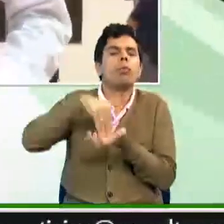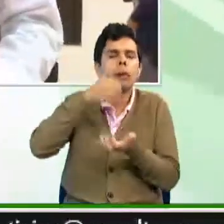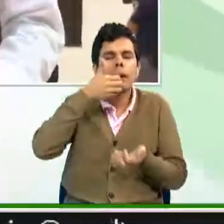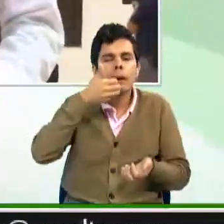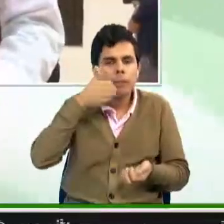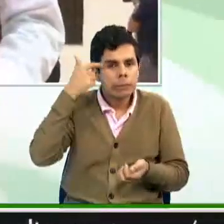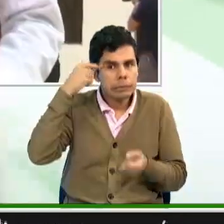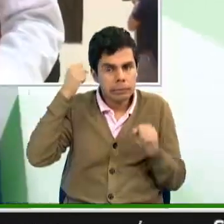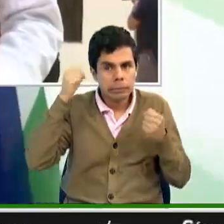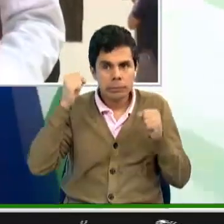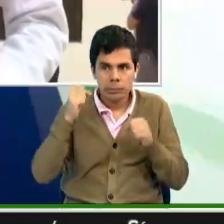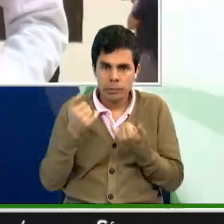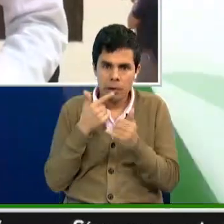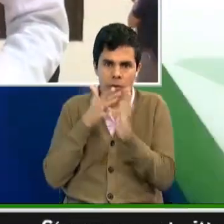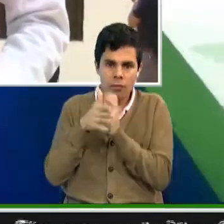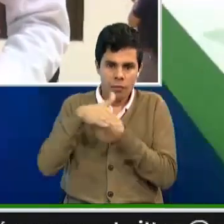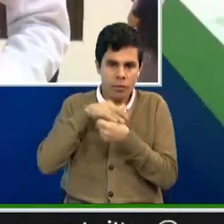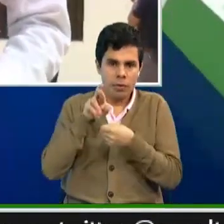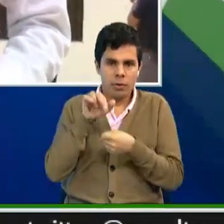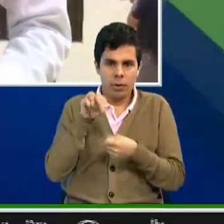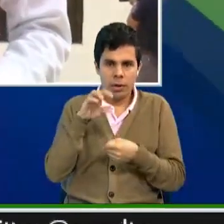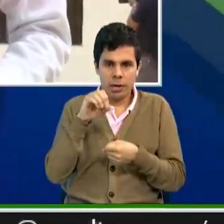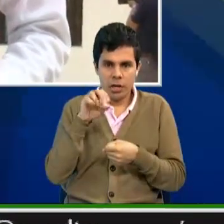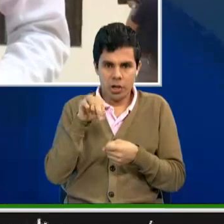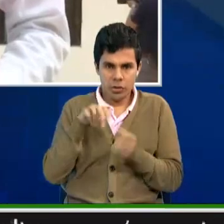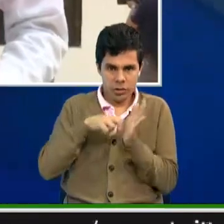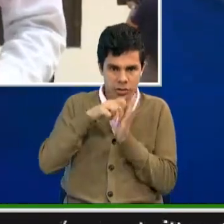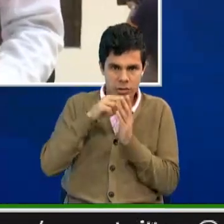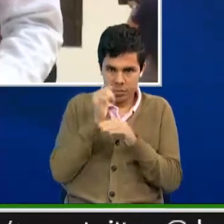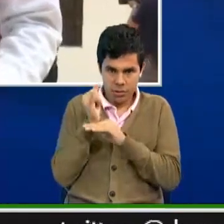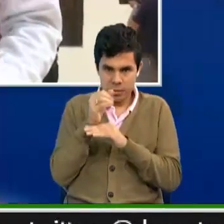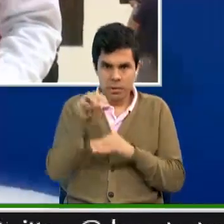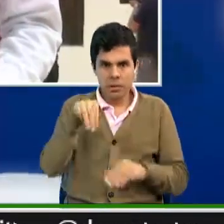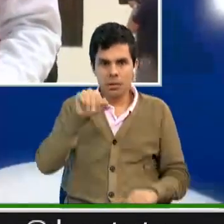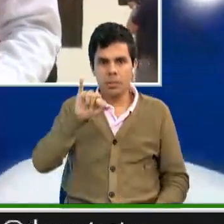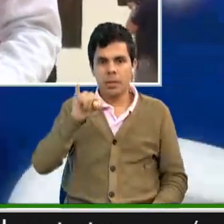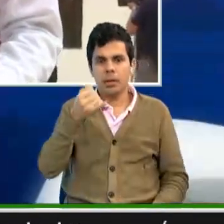lo mismo. Es la información desde el barrio El Rincón de Girón con la cámara de Mayger García. Carmen Mejía, Oriente Noticias.